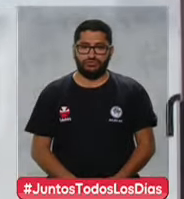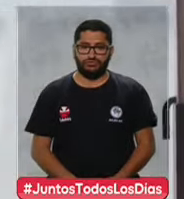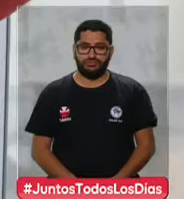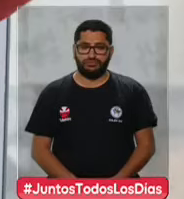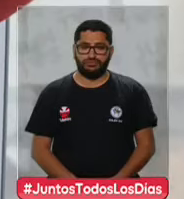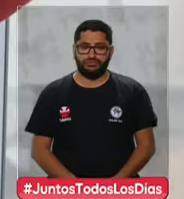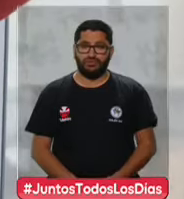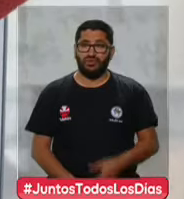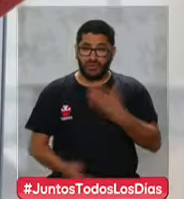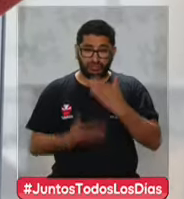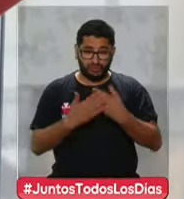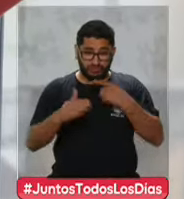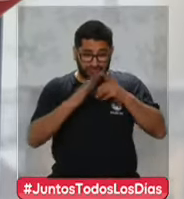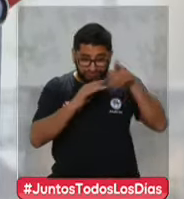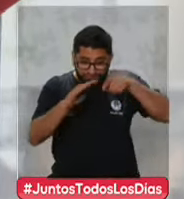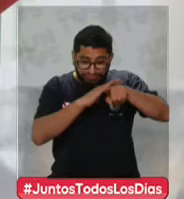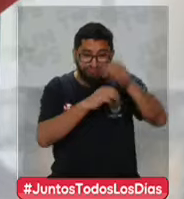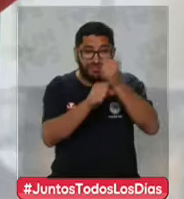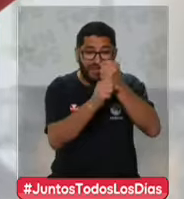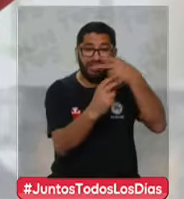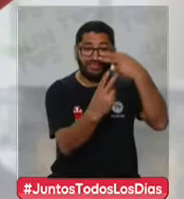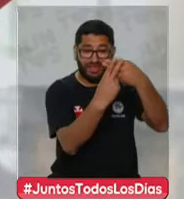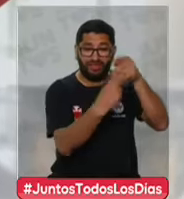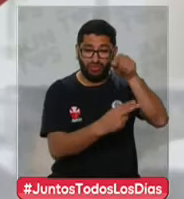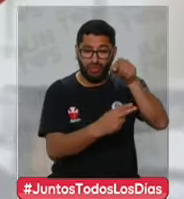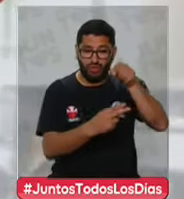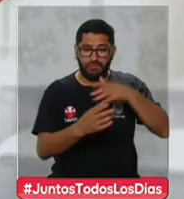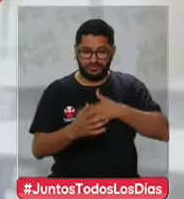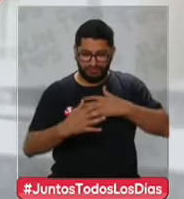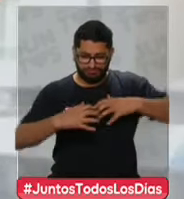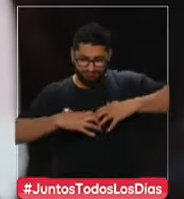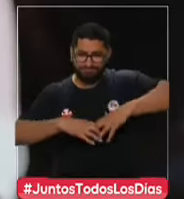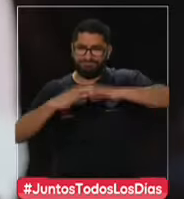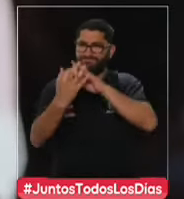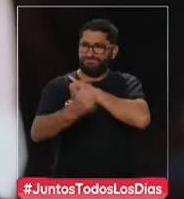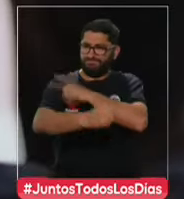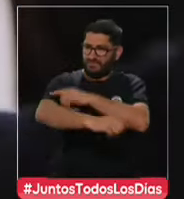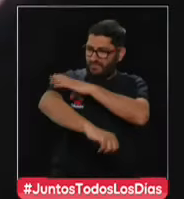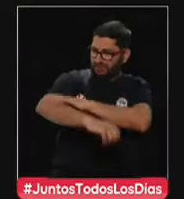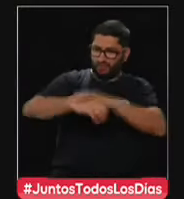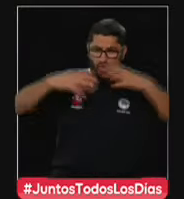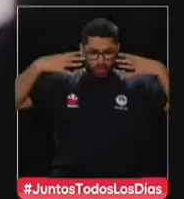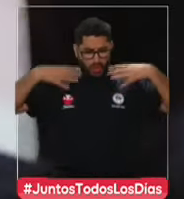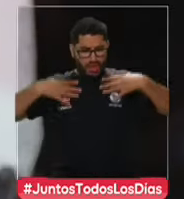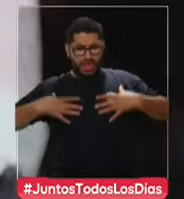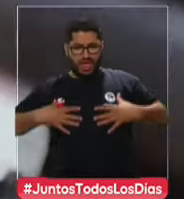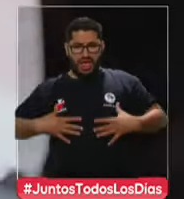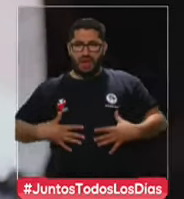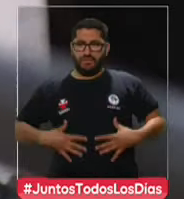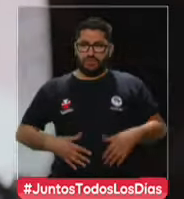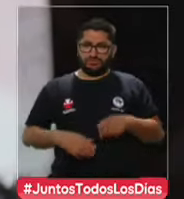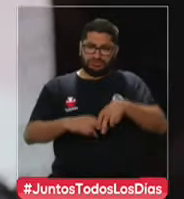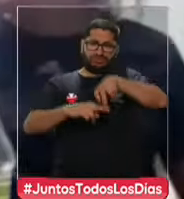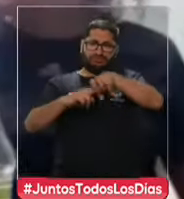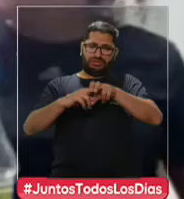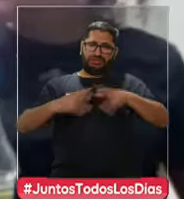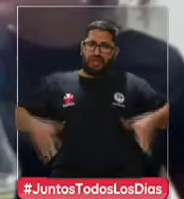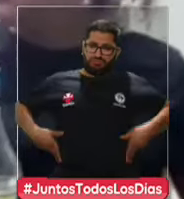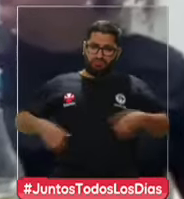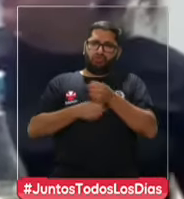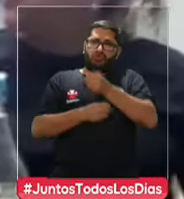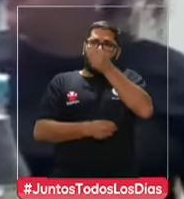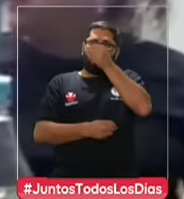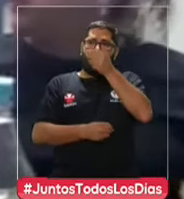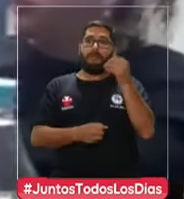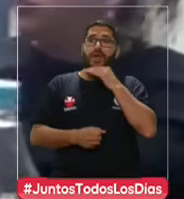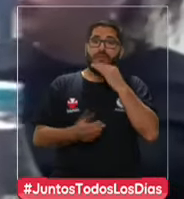Cuando entré a Teletón, lo primero que fortalecimos fueron mis brazos, mi tronco, para poder volver a sentarme. Bajo más rápido y subo más rápido. Me